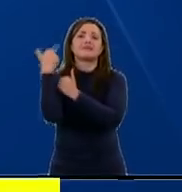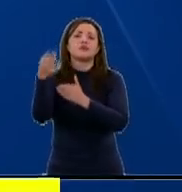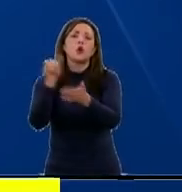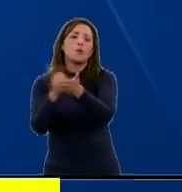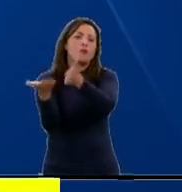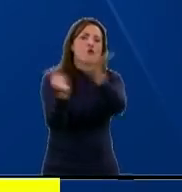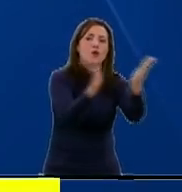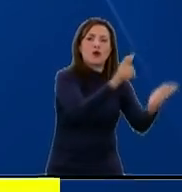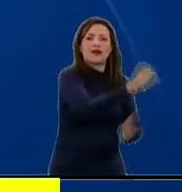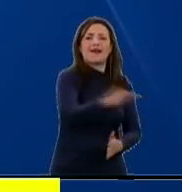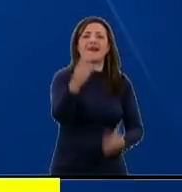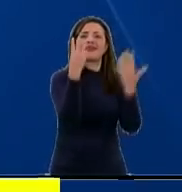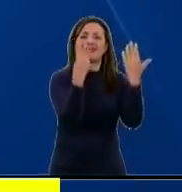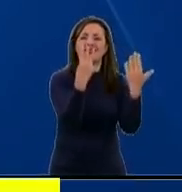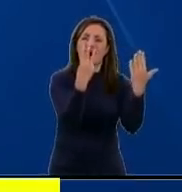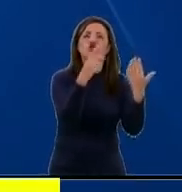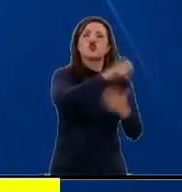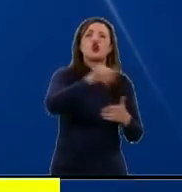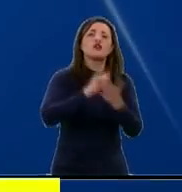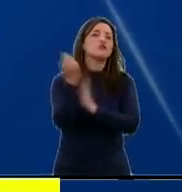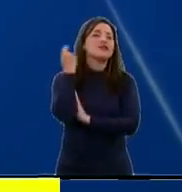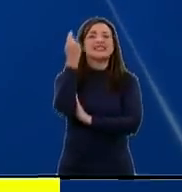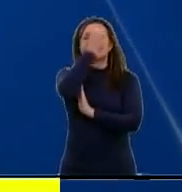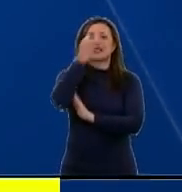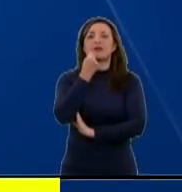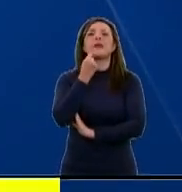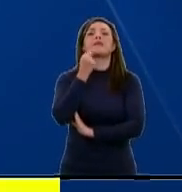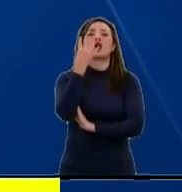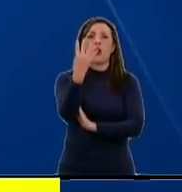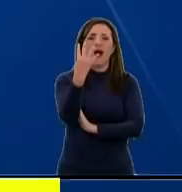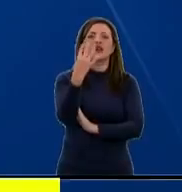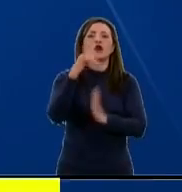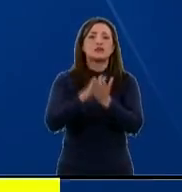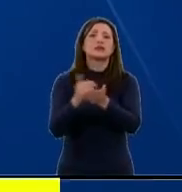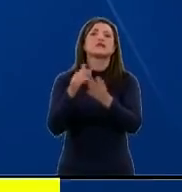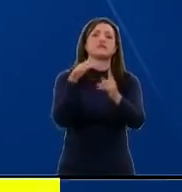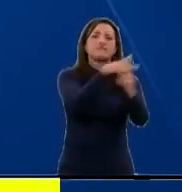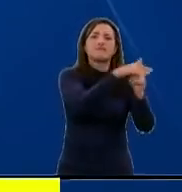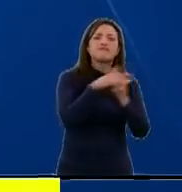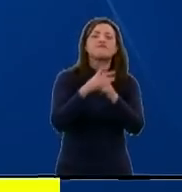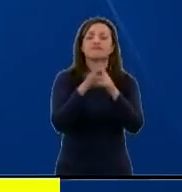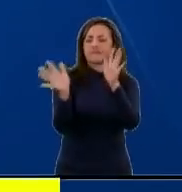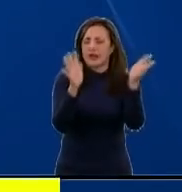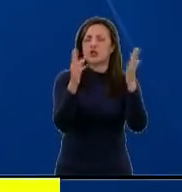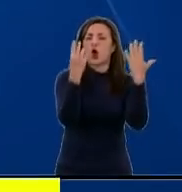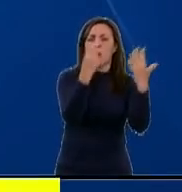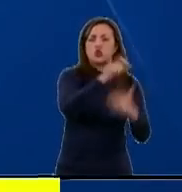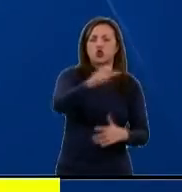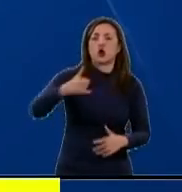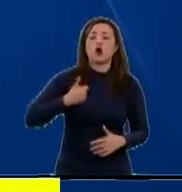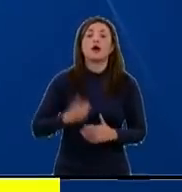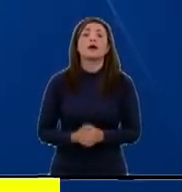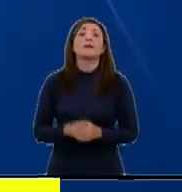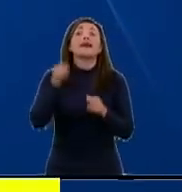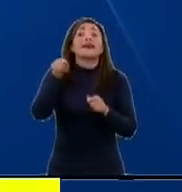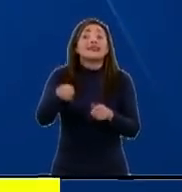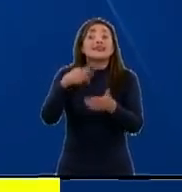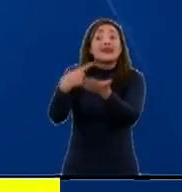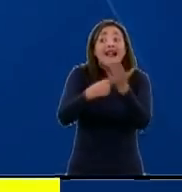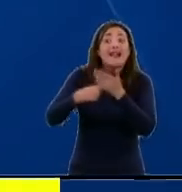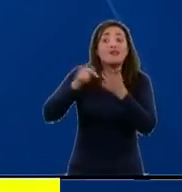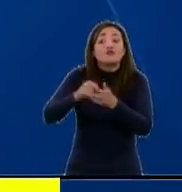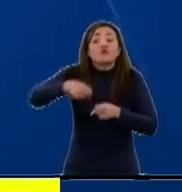su responsabilidad en los hechos que sucedieron ese 4 de septiembre y que cobraron la vida de por lo menos 8 jóvenes. En esa audiencia también la